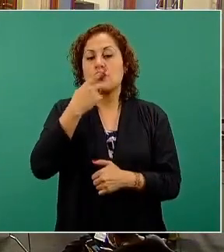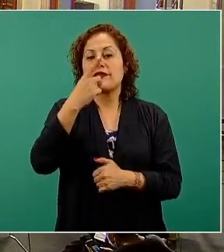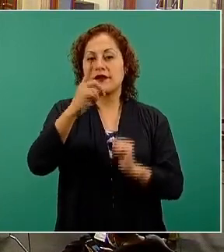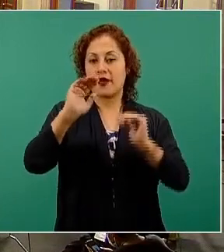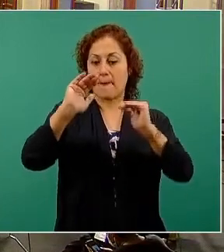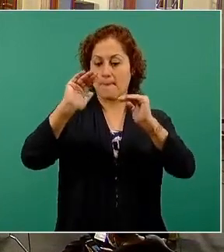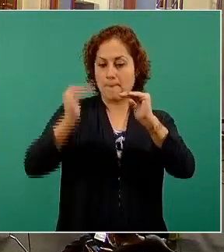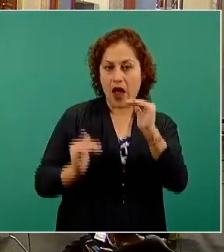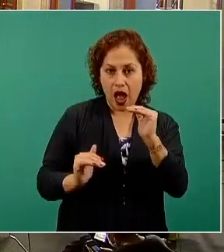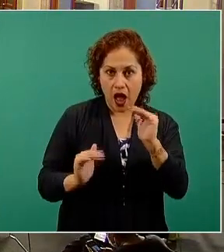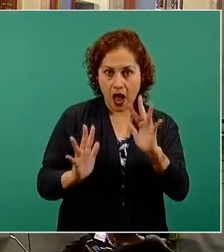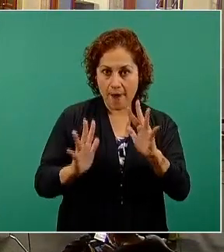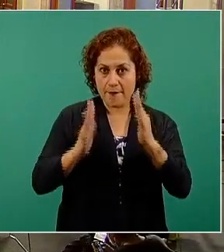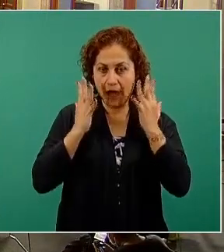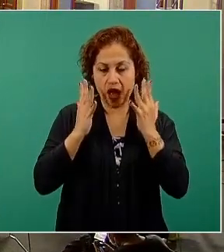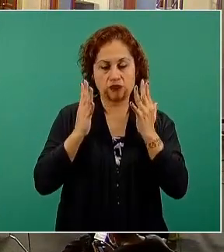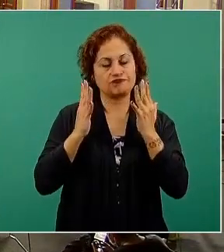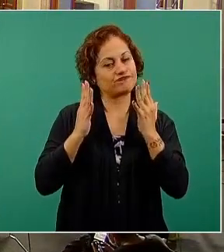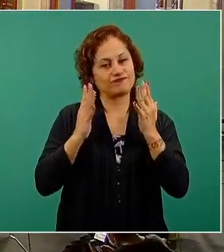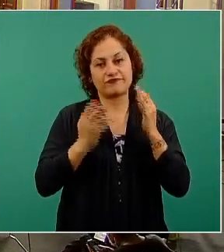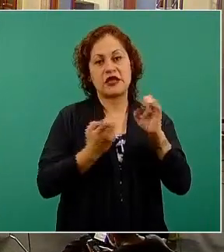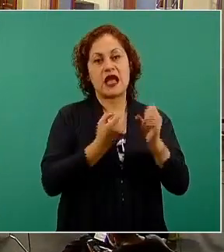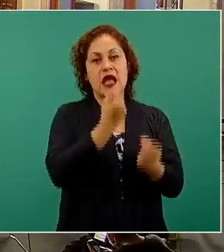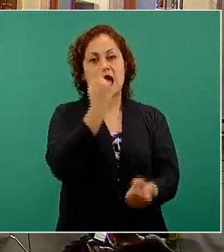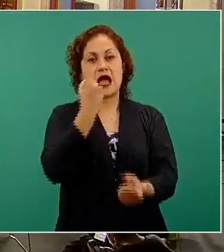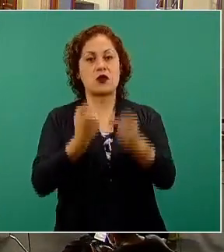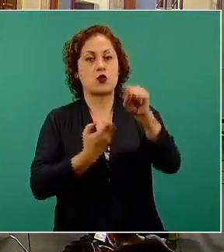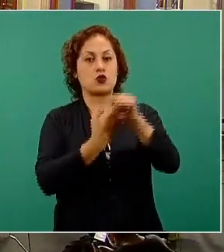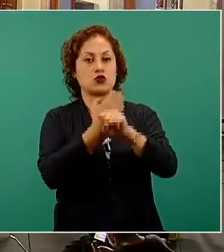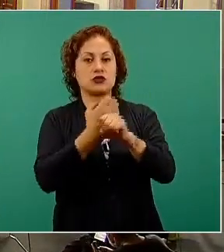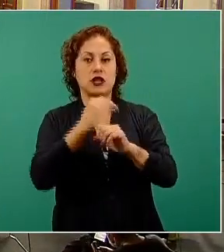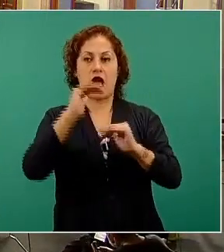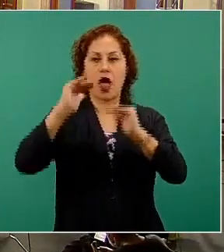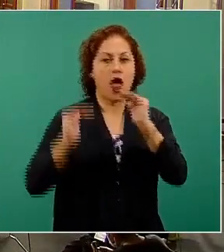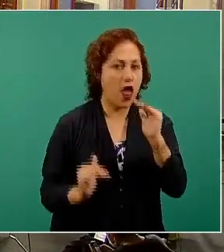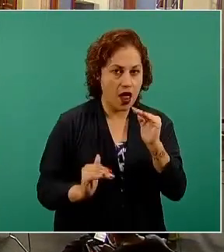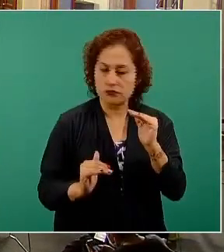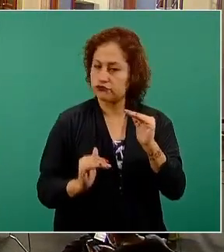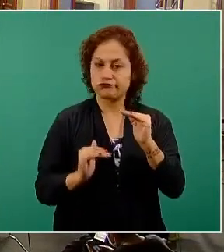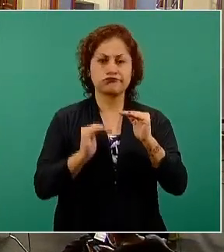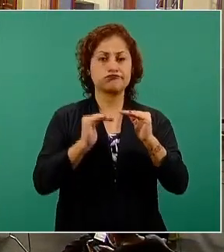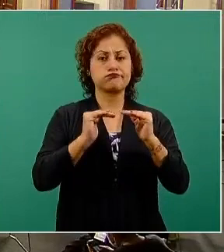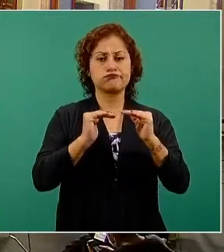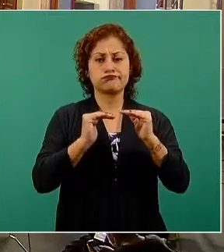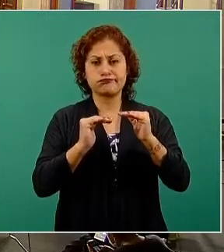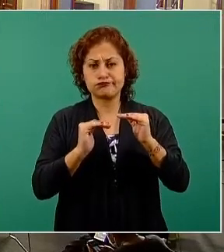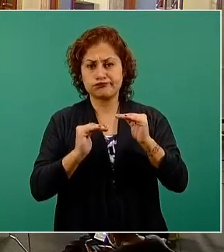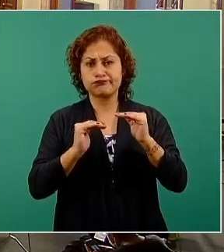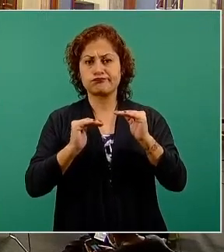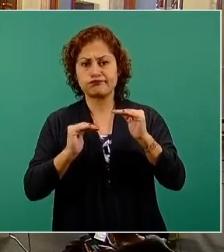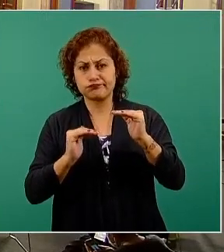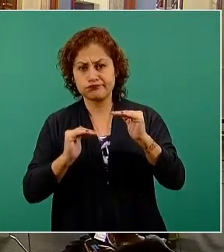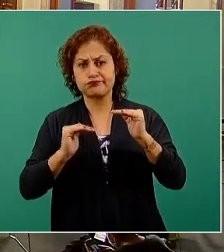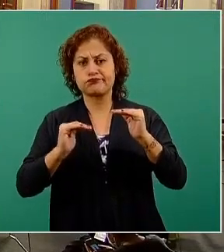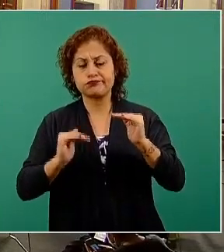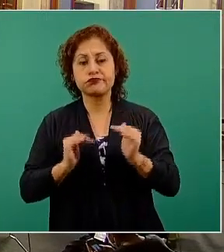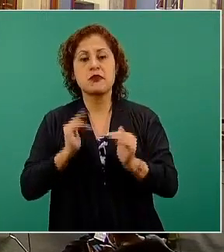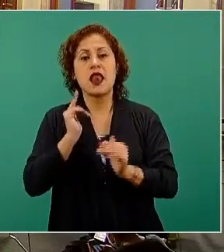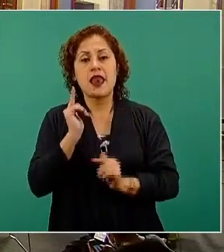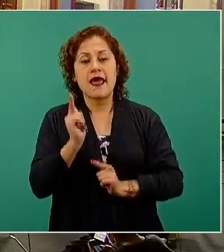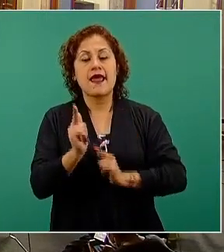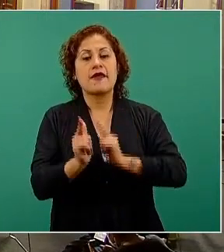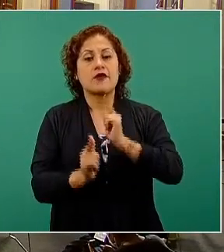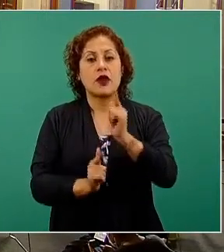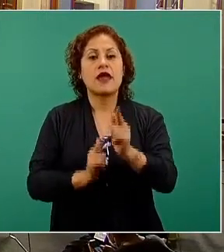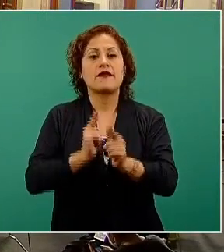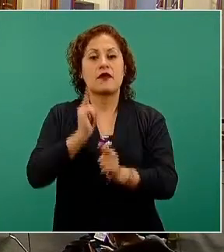descenso, hay algunas que ya no es tan rápido y tan inclinado el descenso de la curva, pero todavía